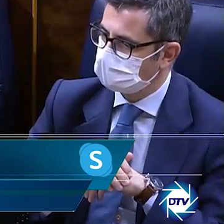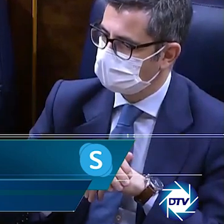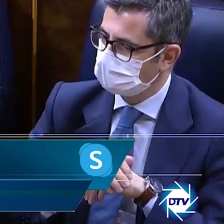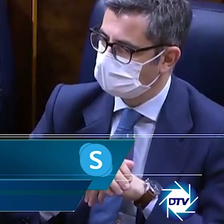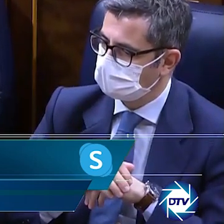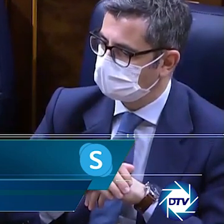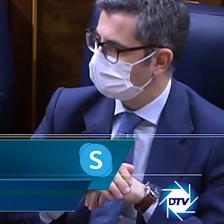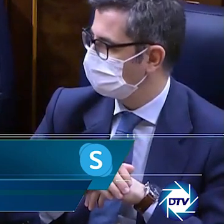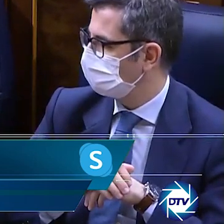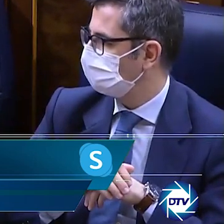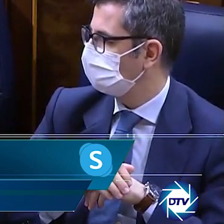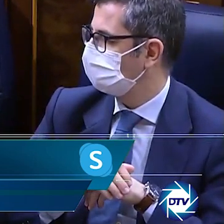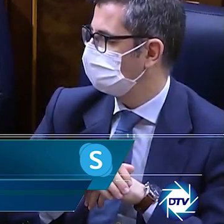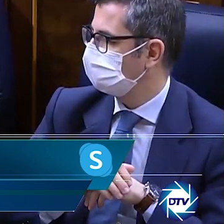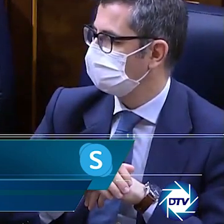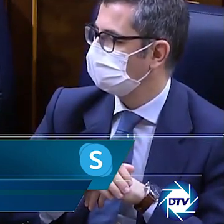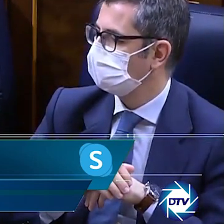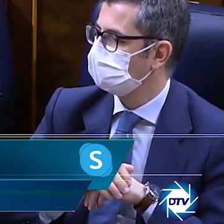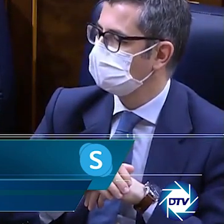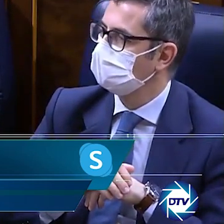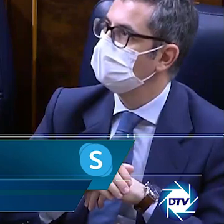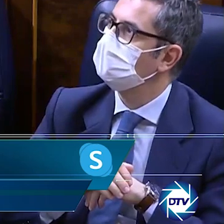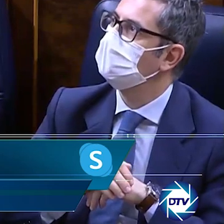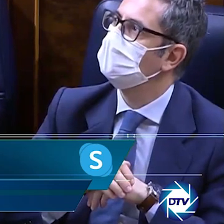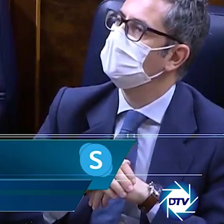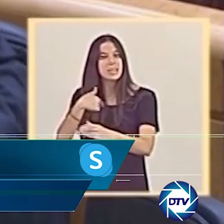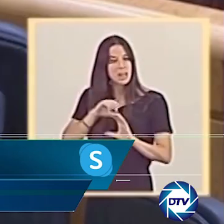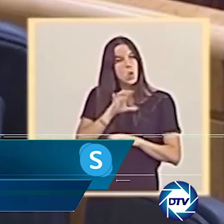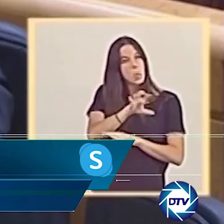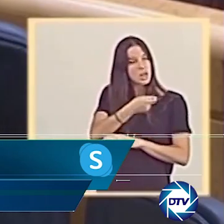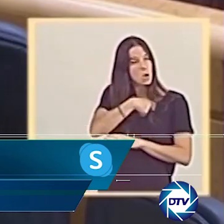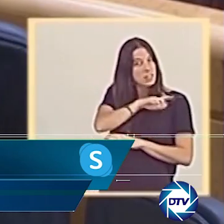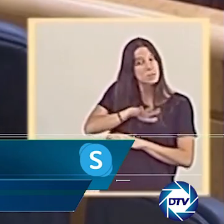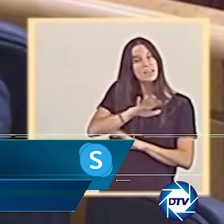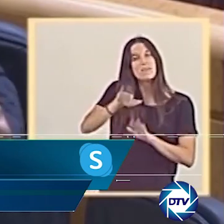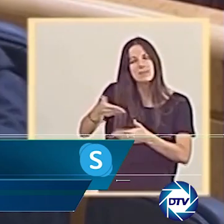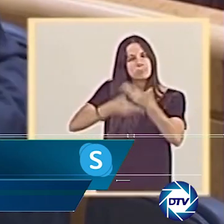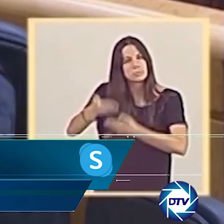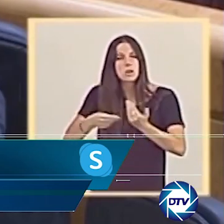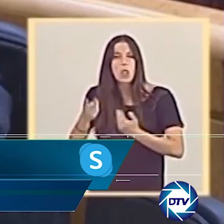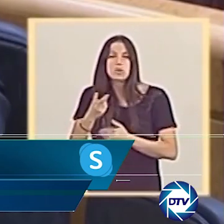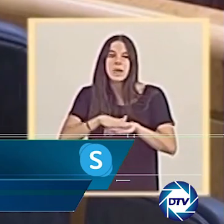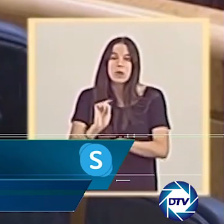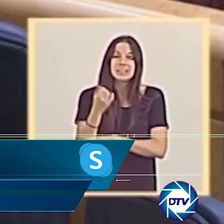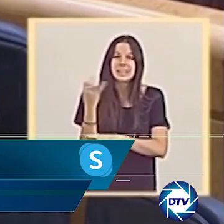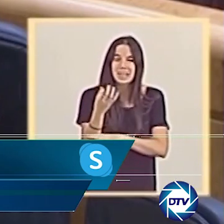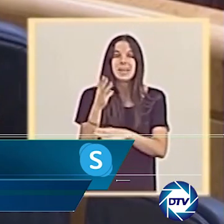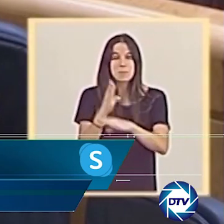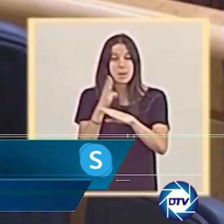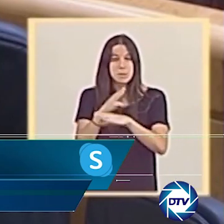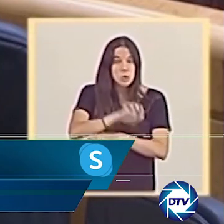es que esos pinchazos se sabían hace un año. ¿Y por qué se cuentan ahora? Pues simple y llanamente porque